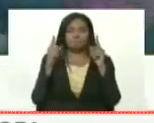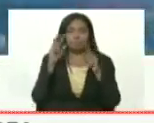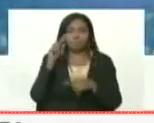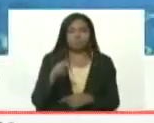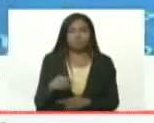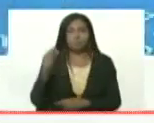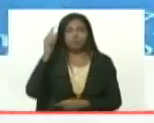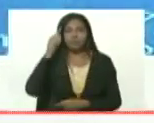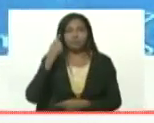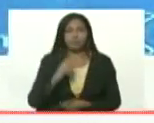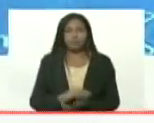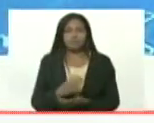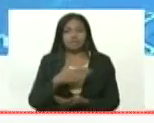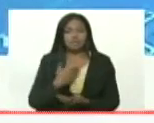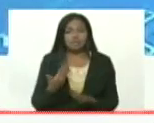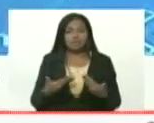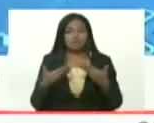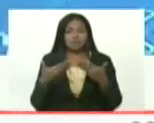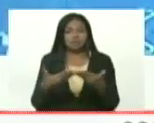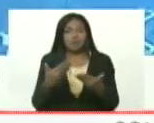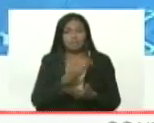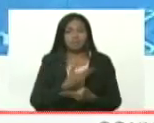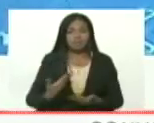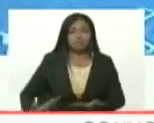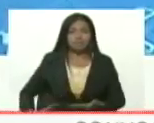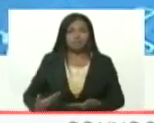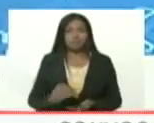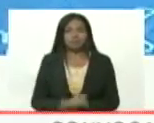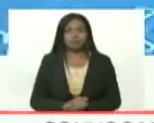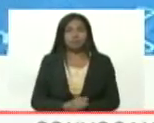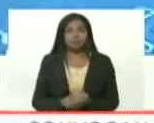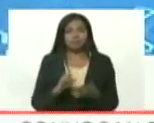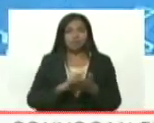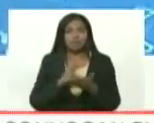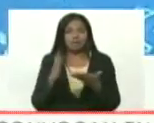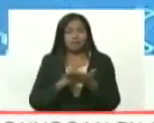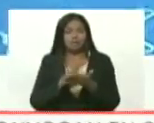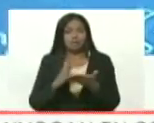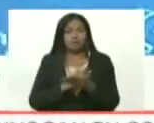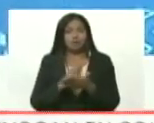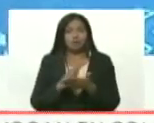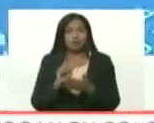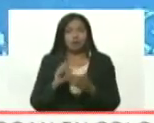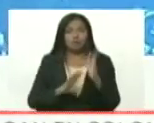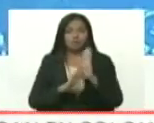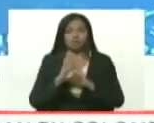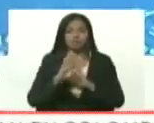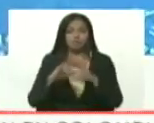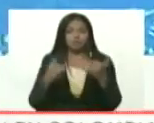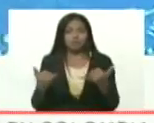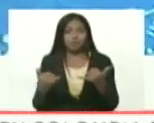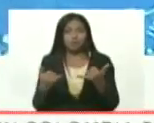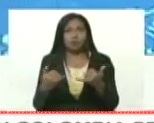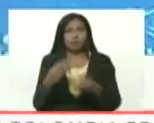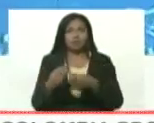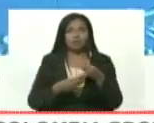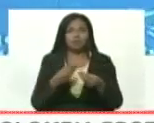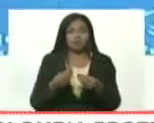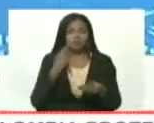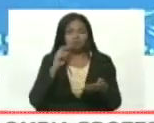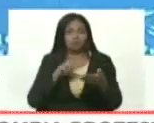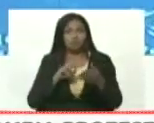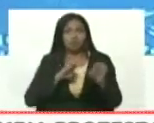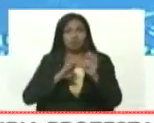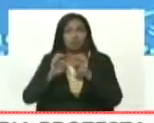diario. Él quiere otorgarle, señor presidente, el libro del algoritmo que está desarrollando y que está siendo sometido